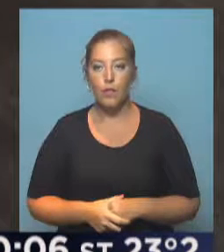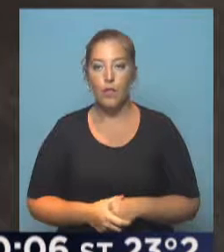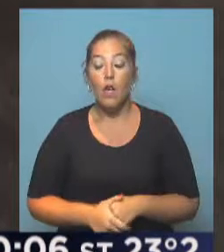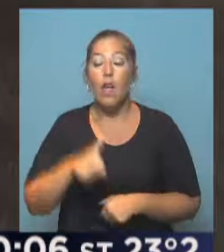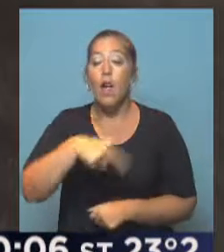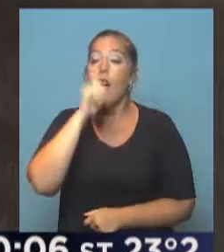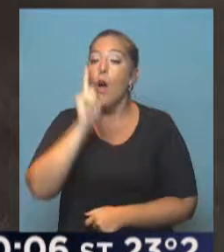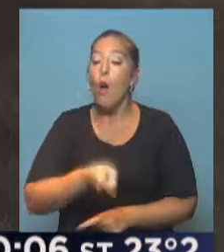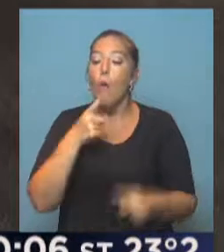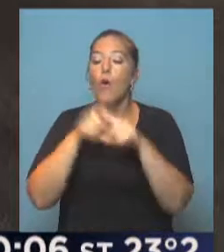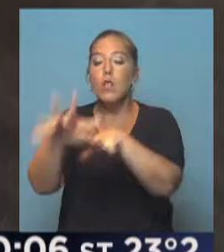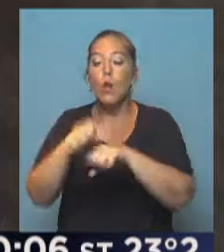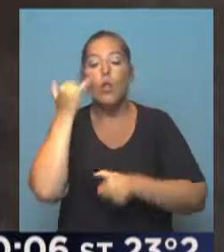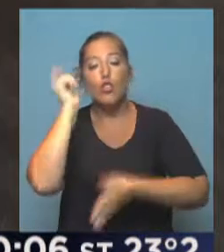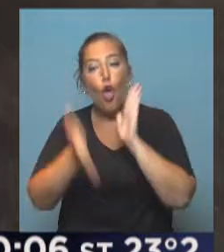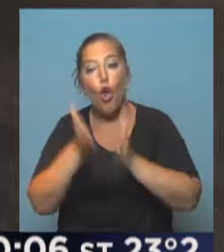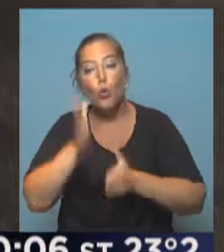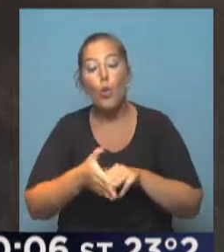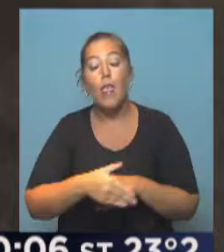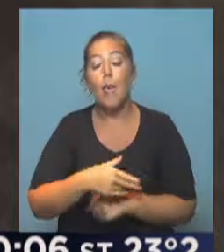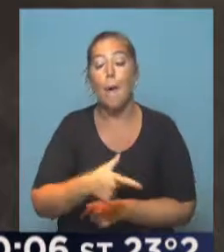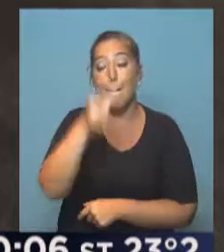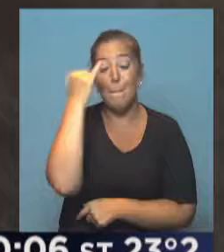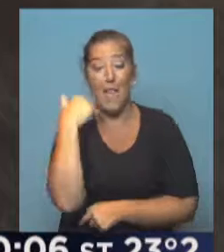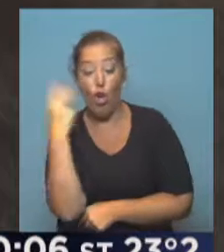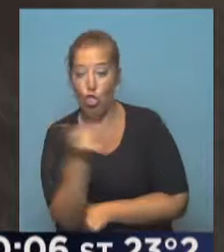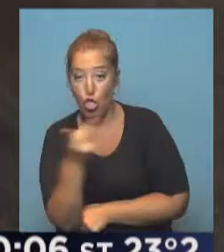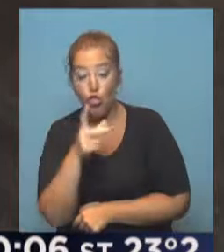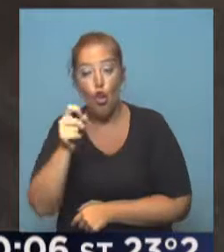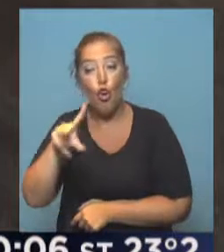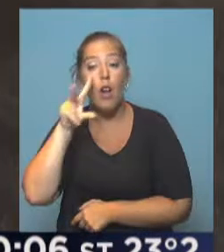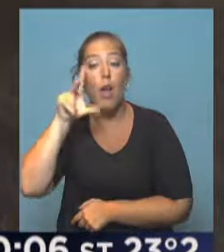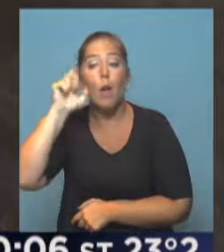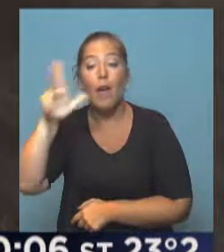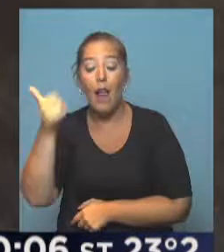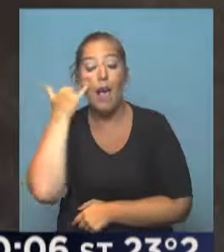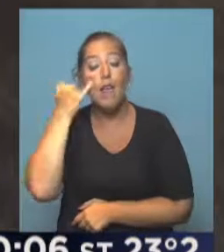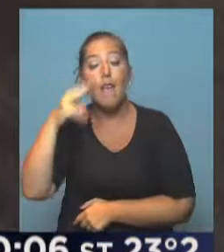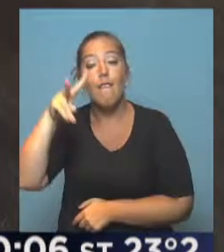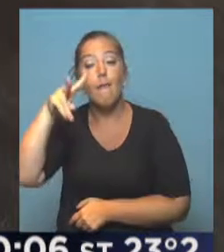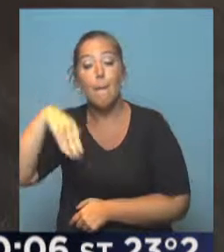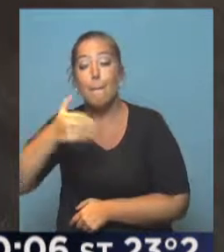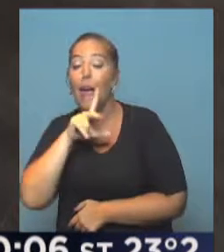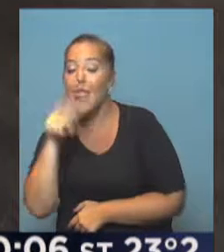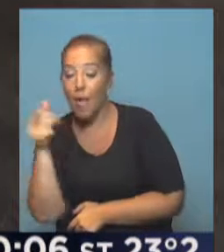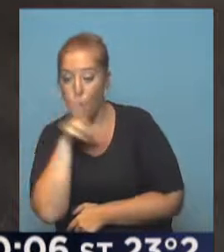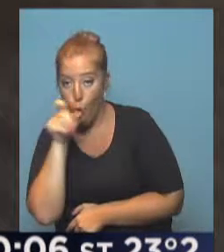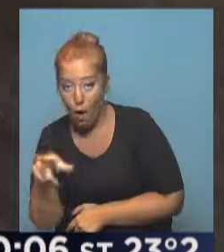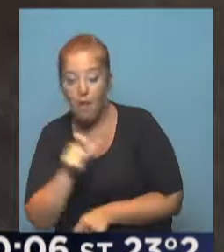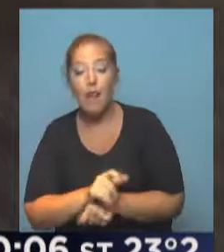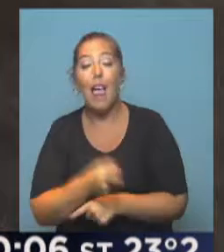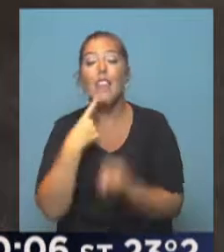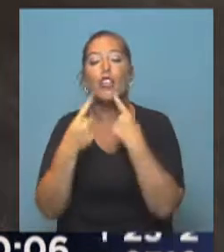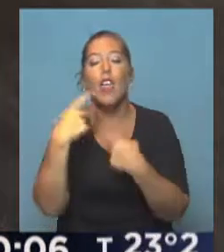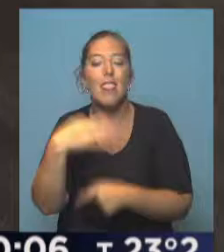En esta causa por el secuestro y torturas de padre e hijo Ramón y Pedro Olivera y Verónica Mata, la indagatoria debería haber sucedido hace casi 3 años